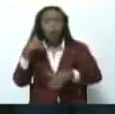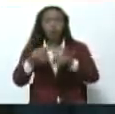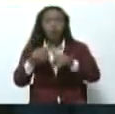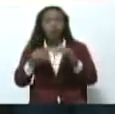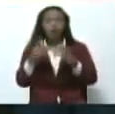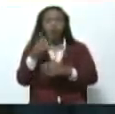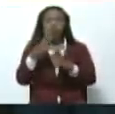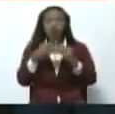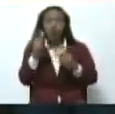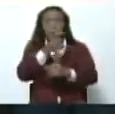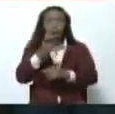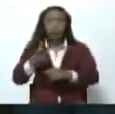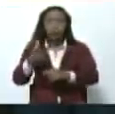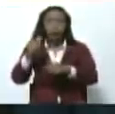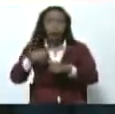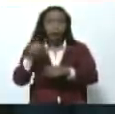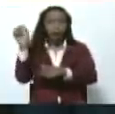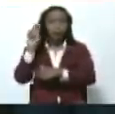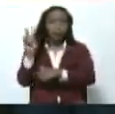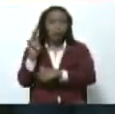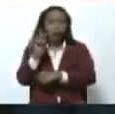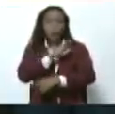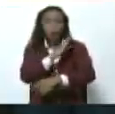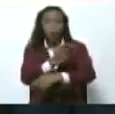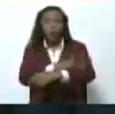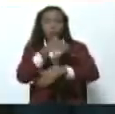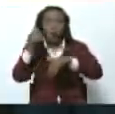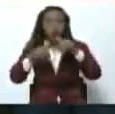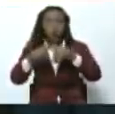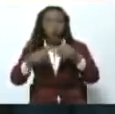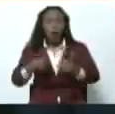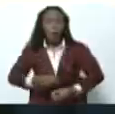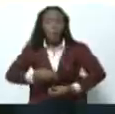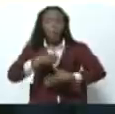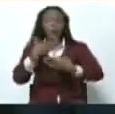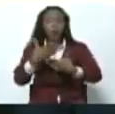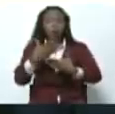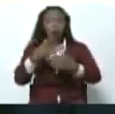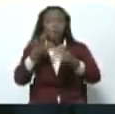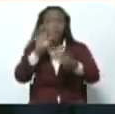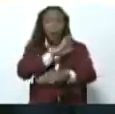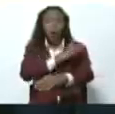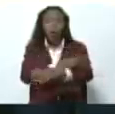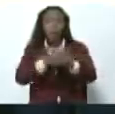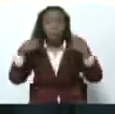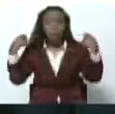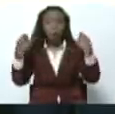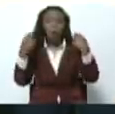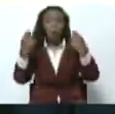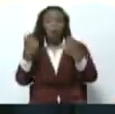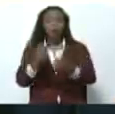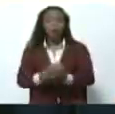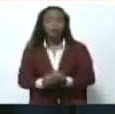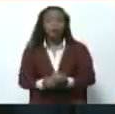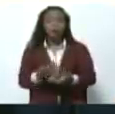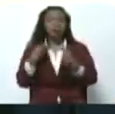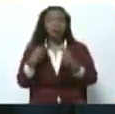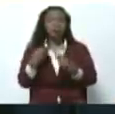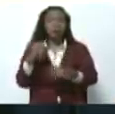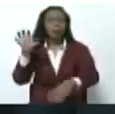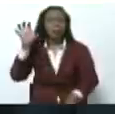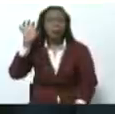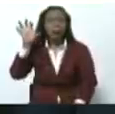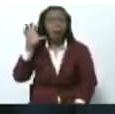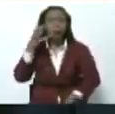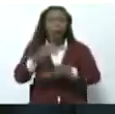las venezolanas. El poder del voto como expresión del poder popular para que el país